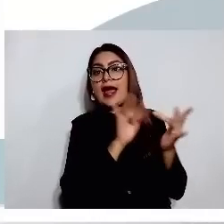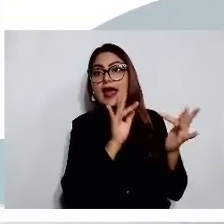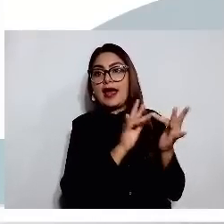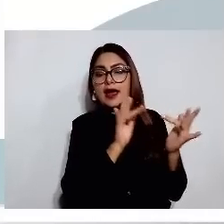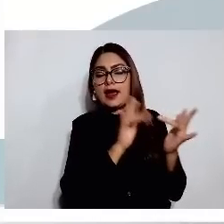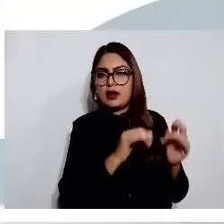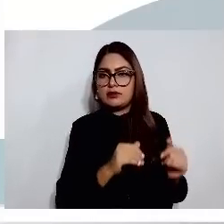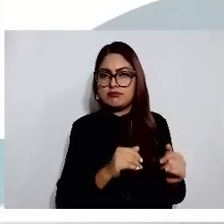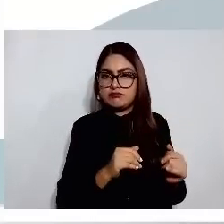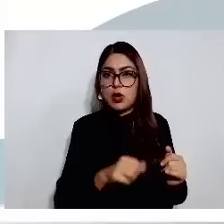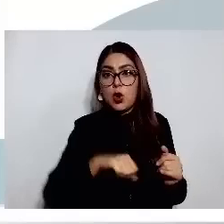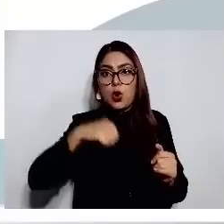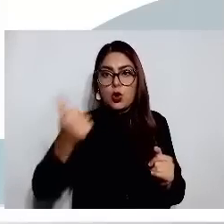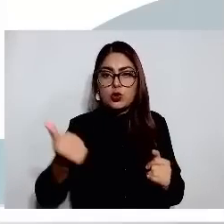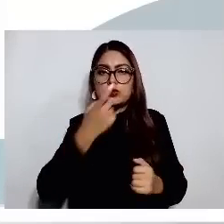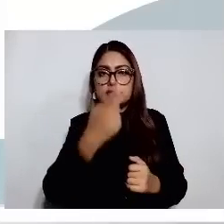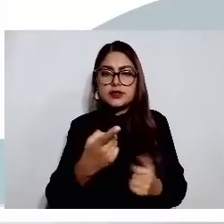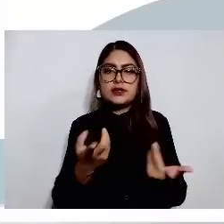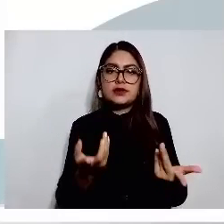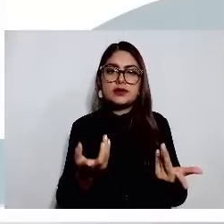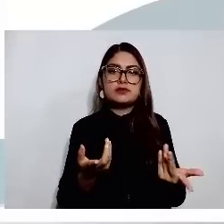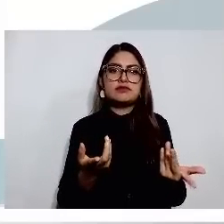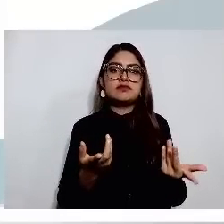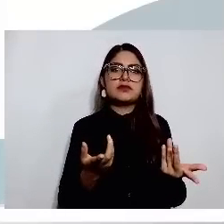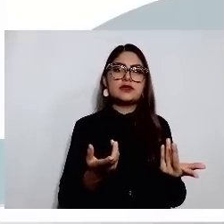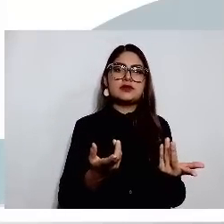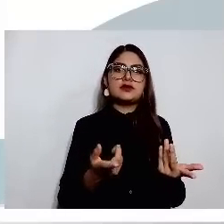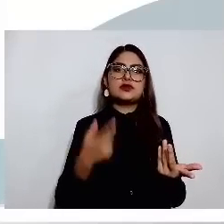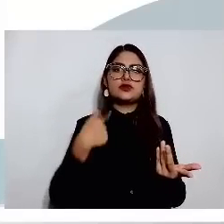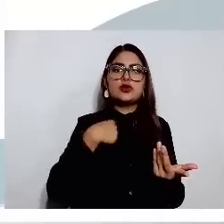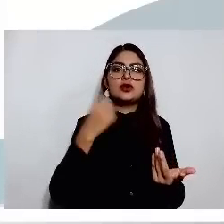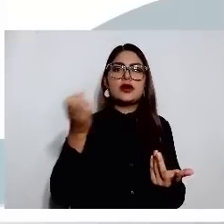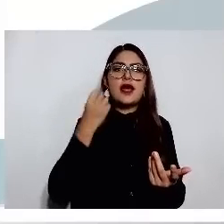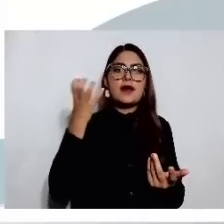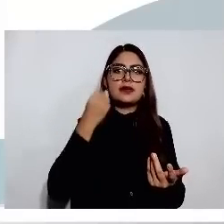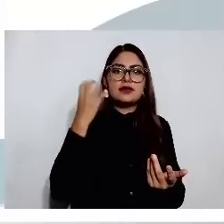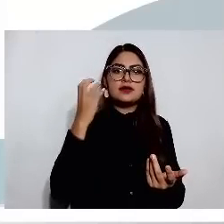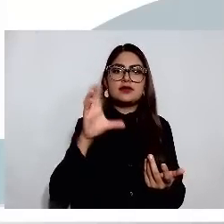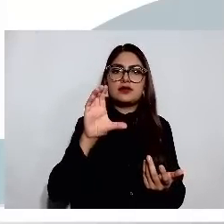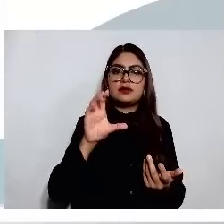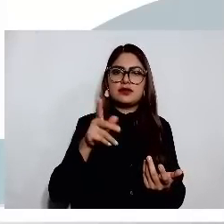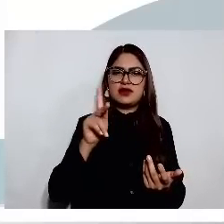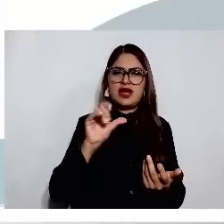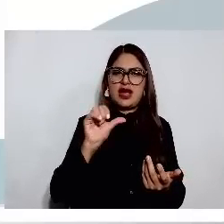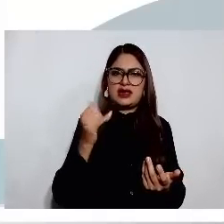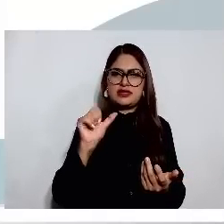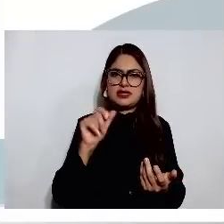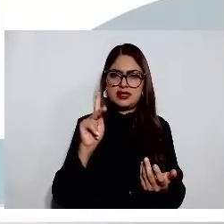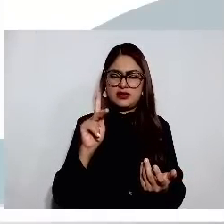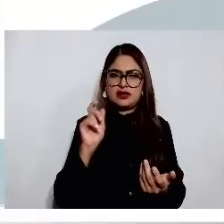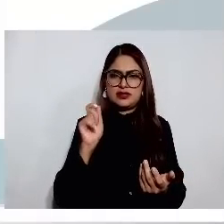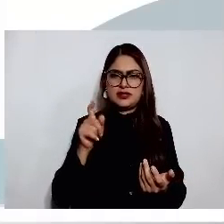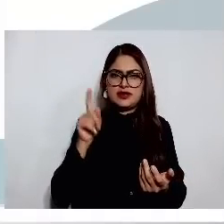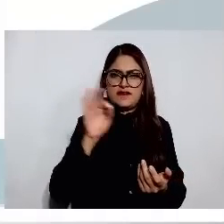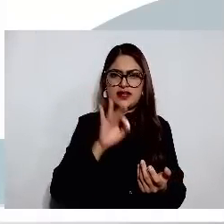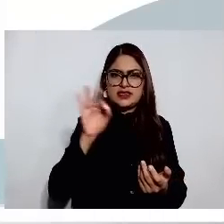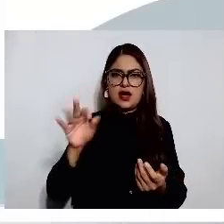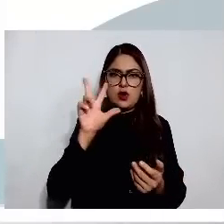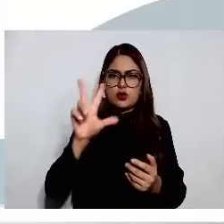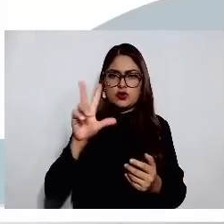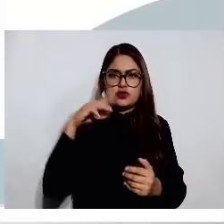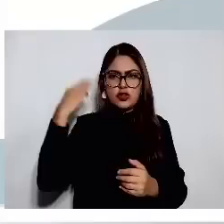era un evento de kayak que se hizo en el marco del 8 de marzo. Eso